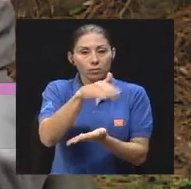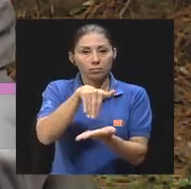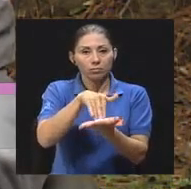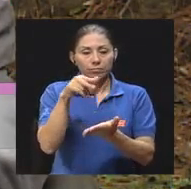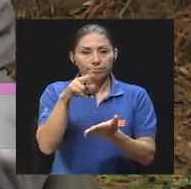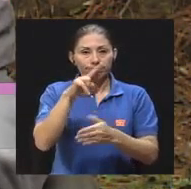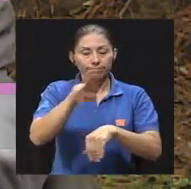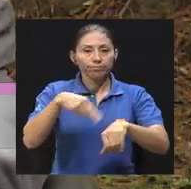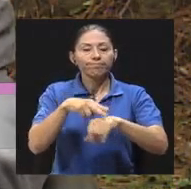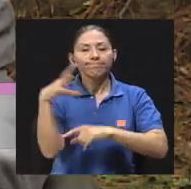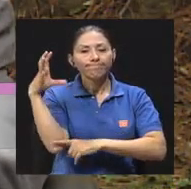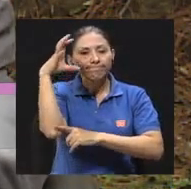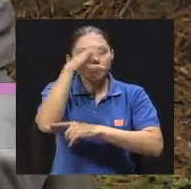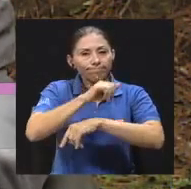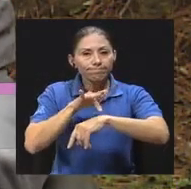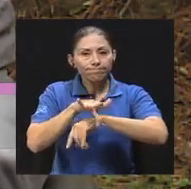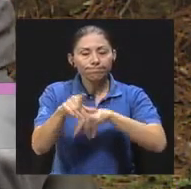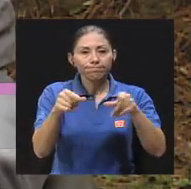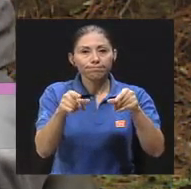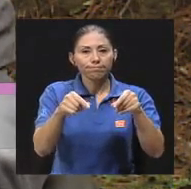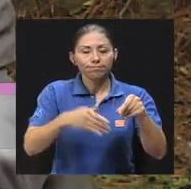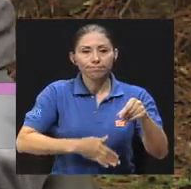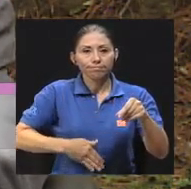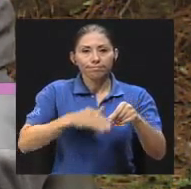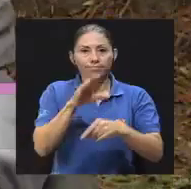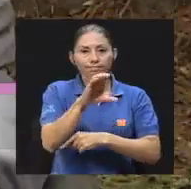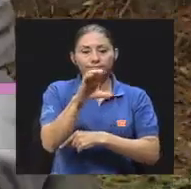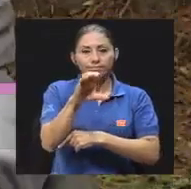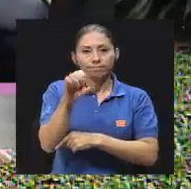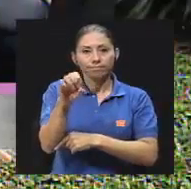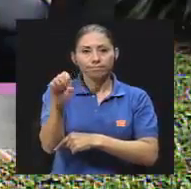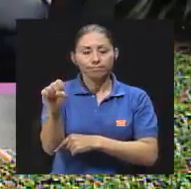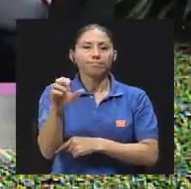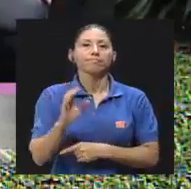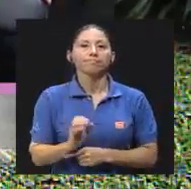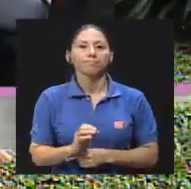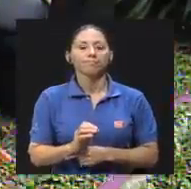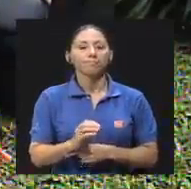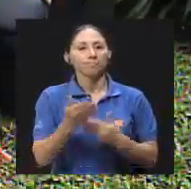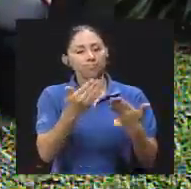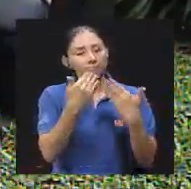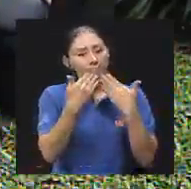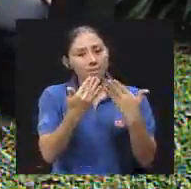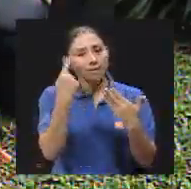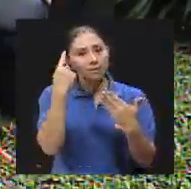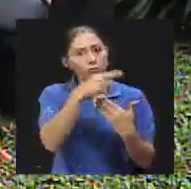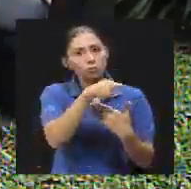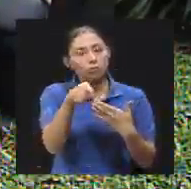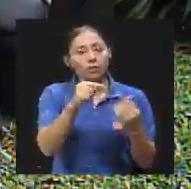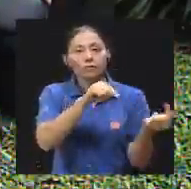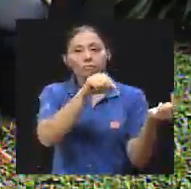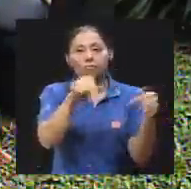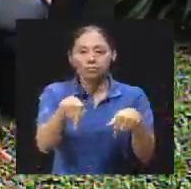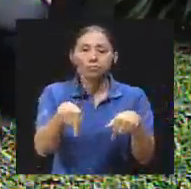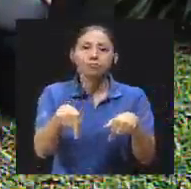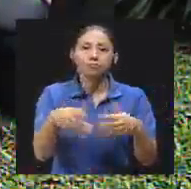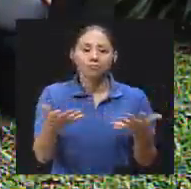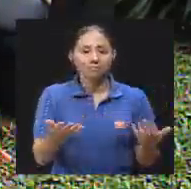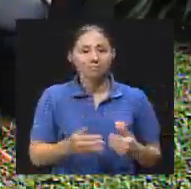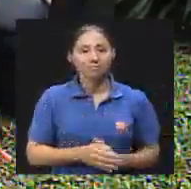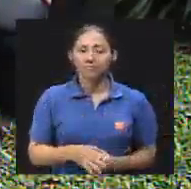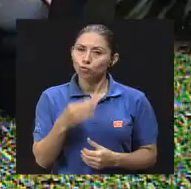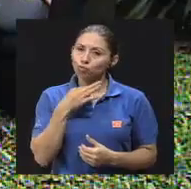Nacional de Detección Temprana de Cáncer Gástrico de la Caja Costarricense del Seguro Social. Y don Horacio, gracias por sacar ese espacio en su agenda